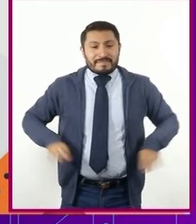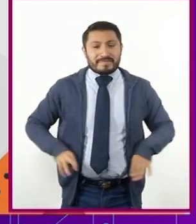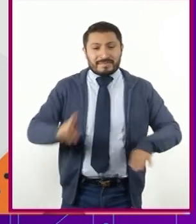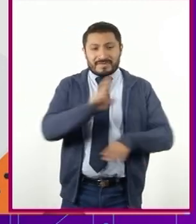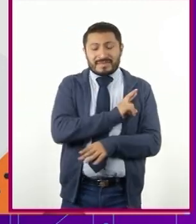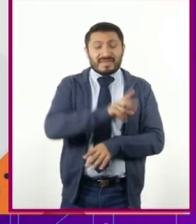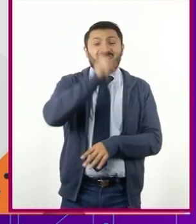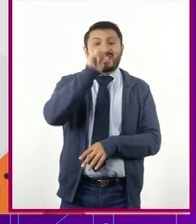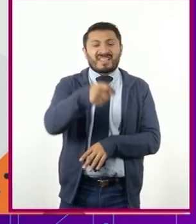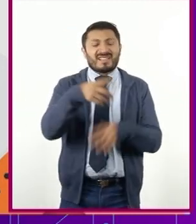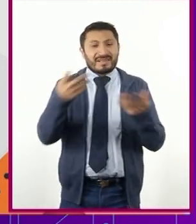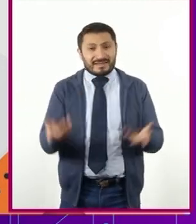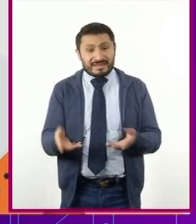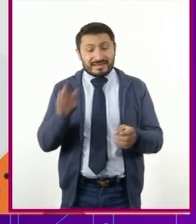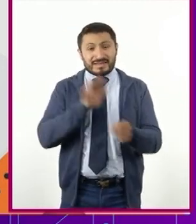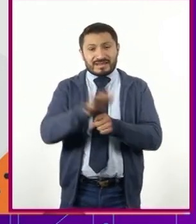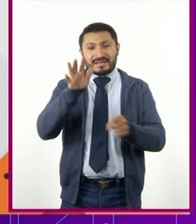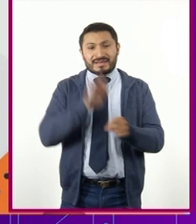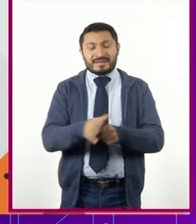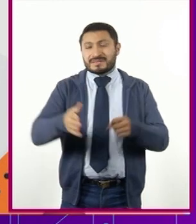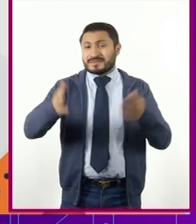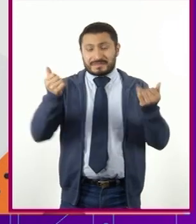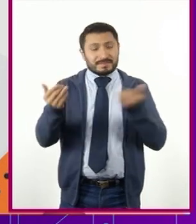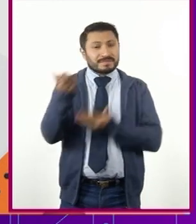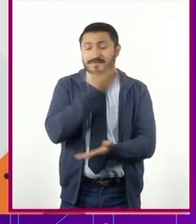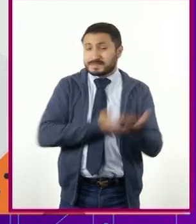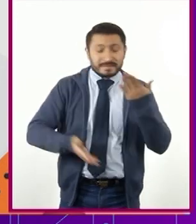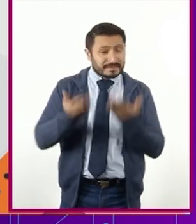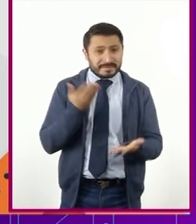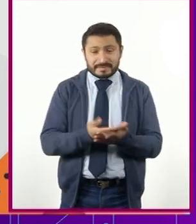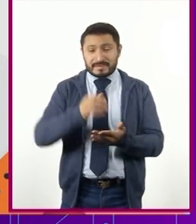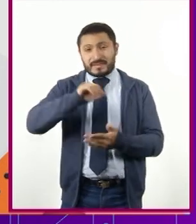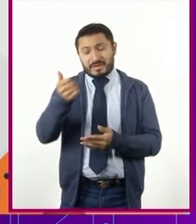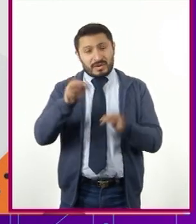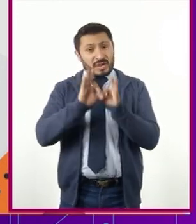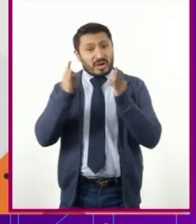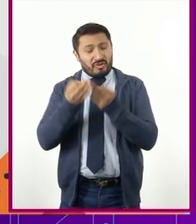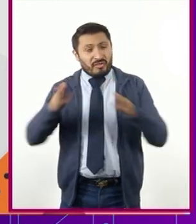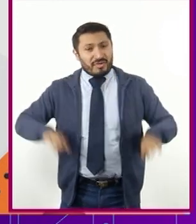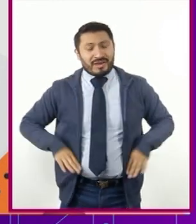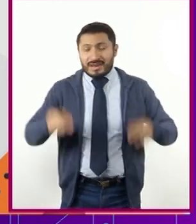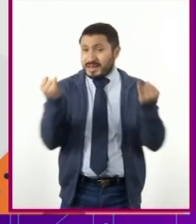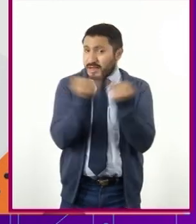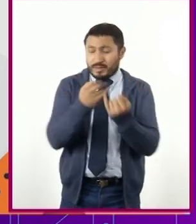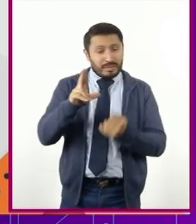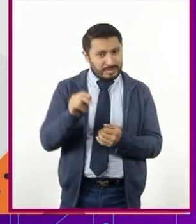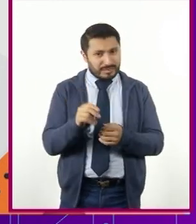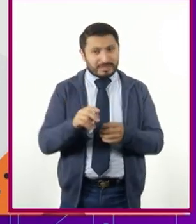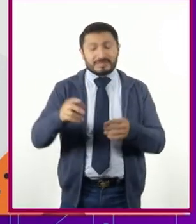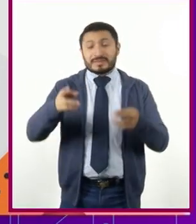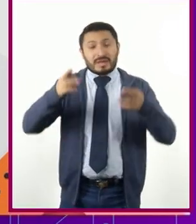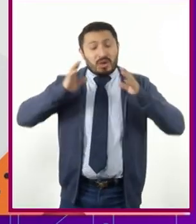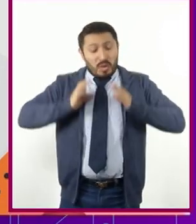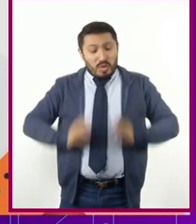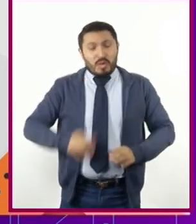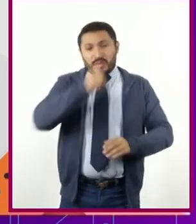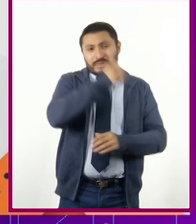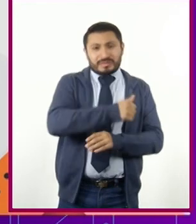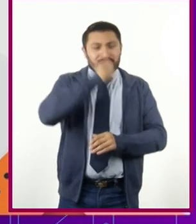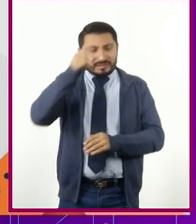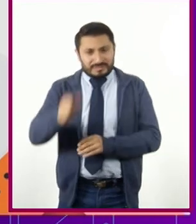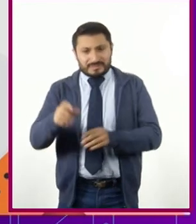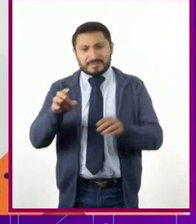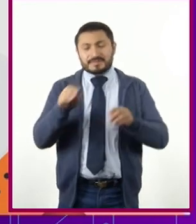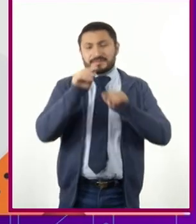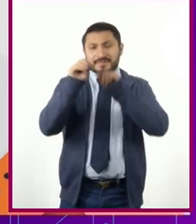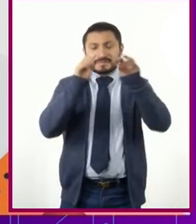es decir, aquellos que no comparten con el otro tipo de fascismo. En el resto del cuerpo de cada silueta,